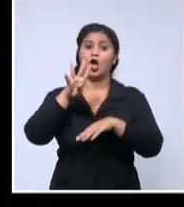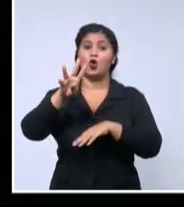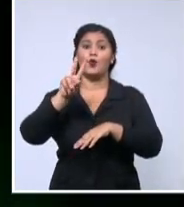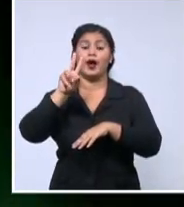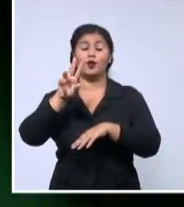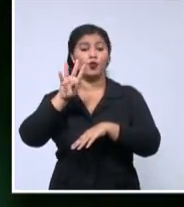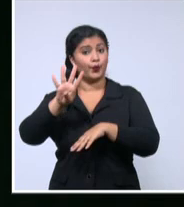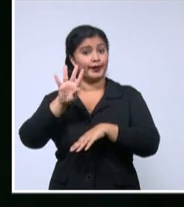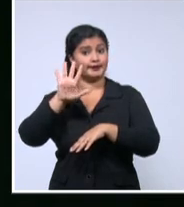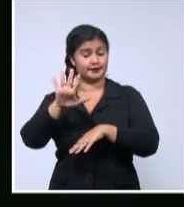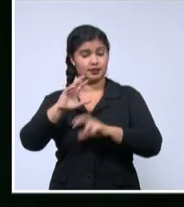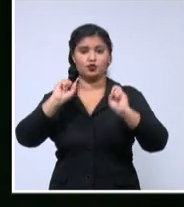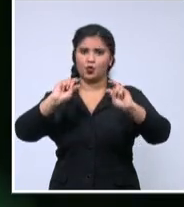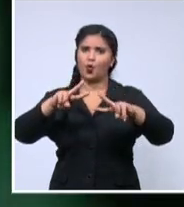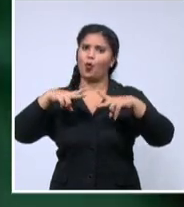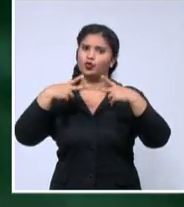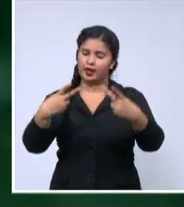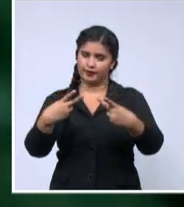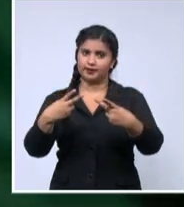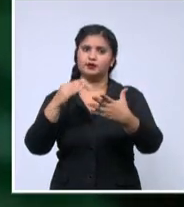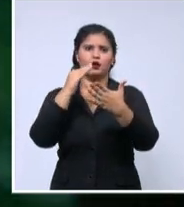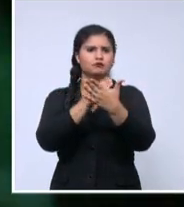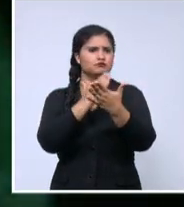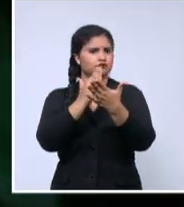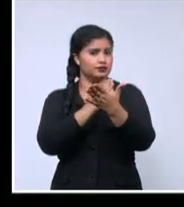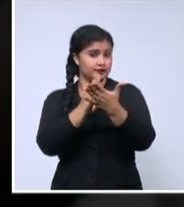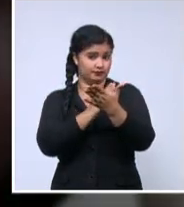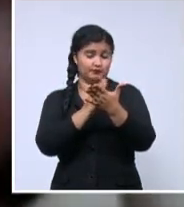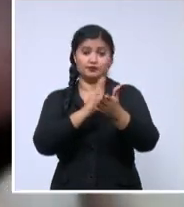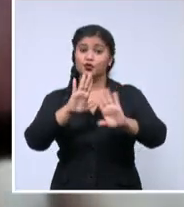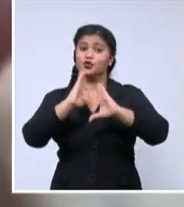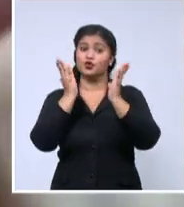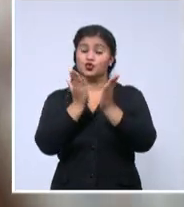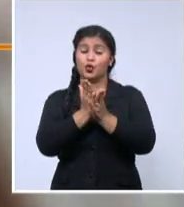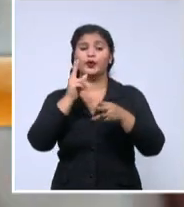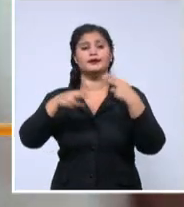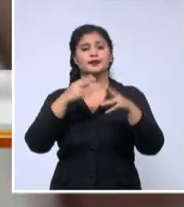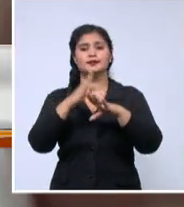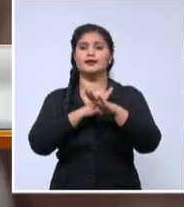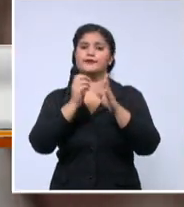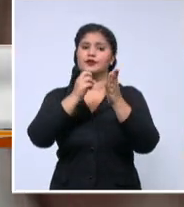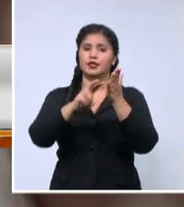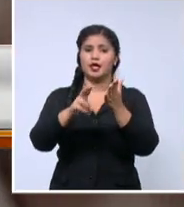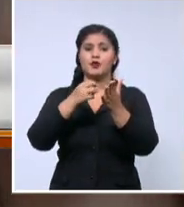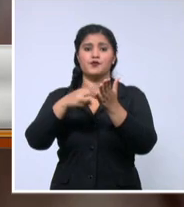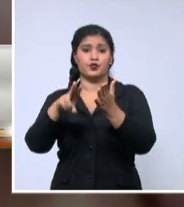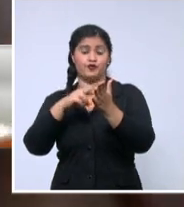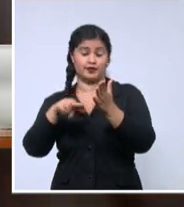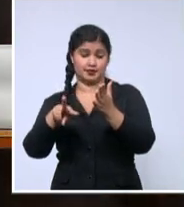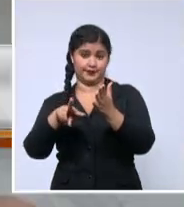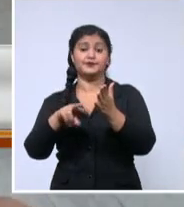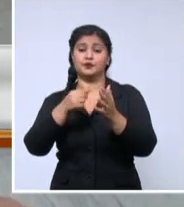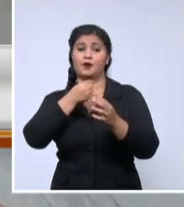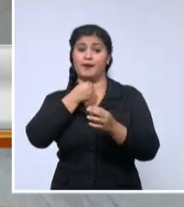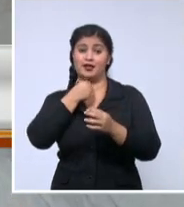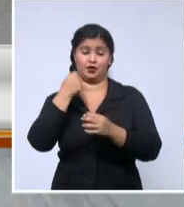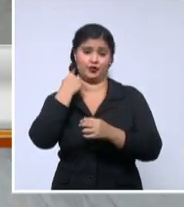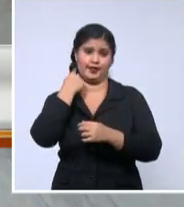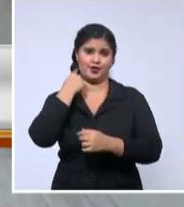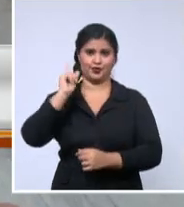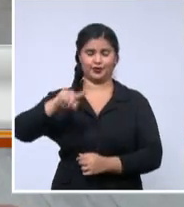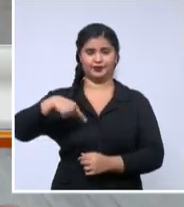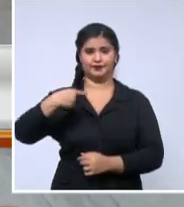Juvenil de Estudios Martianos, encuentro de pensamiento que se realiza en las provincias con cierre nacional para enero de 2021. A partir